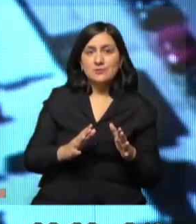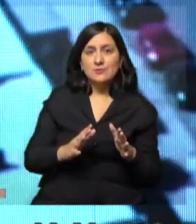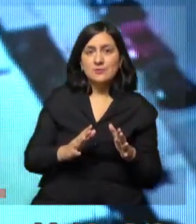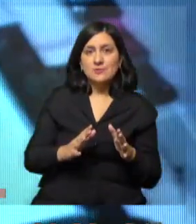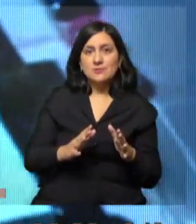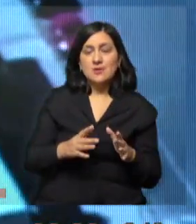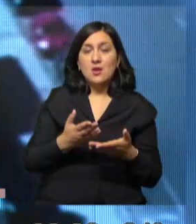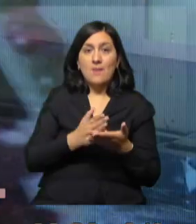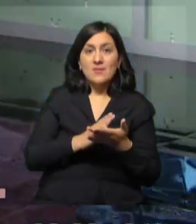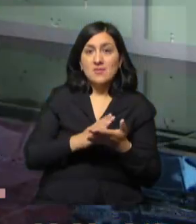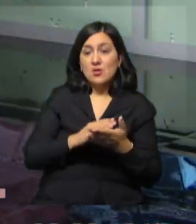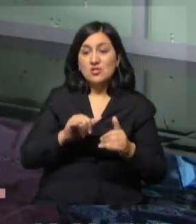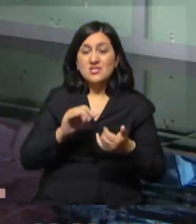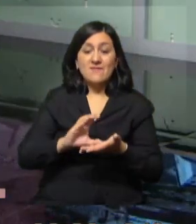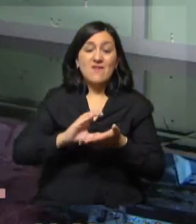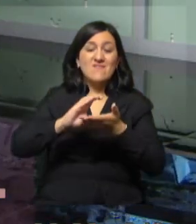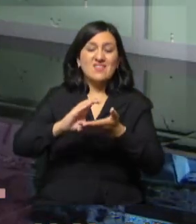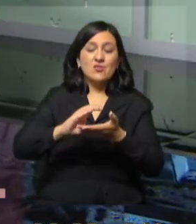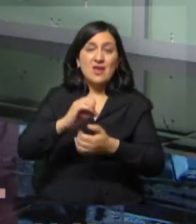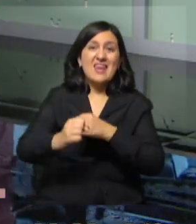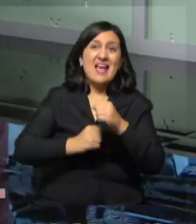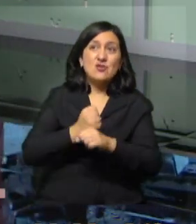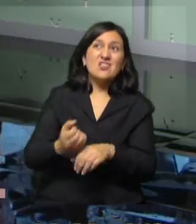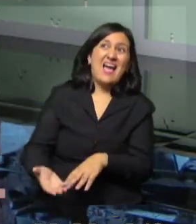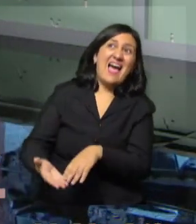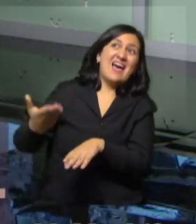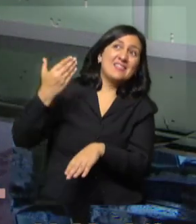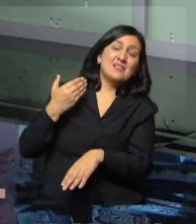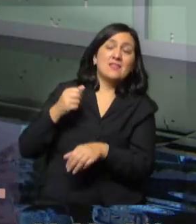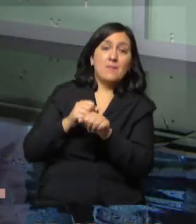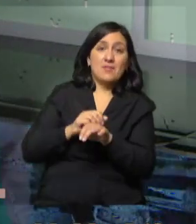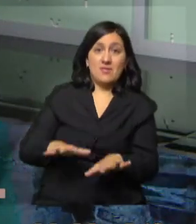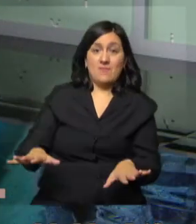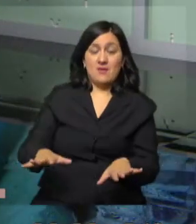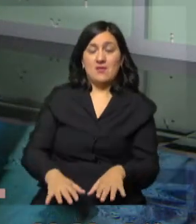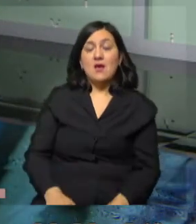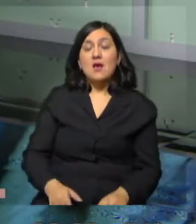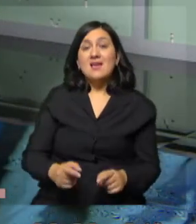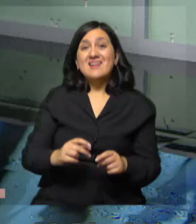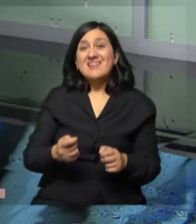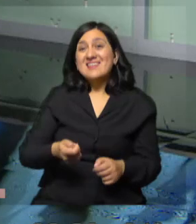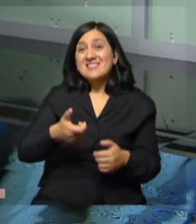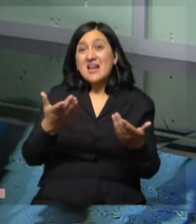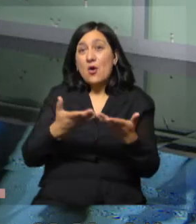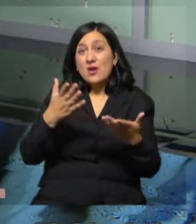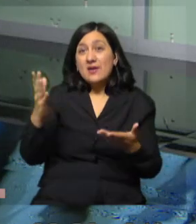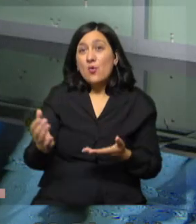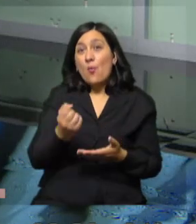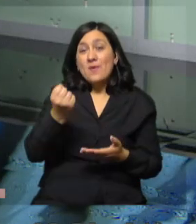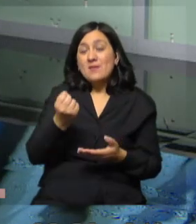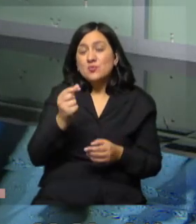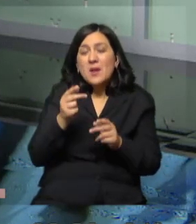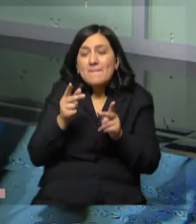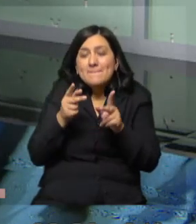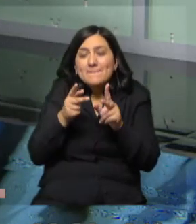en una media de lo que se había invertido en años anteriores a la pandemia, ¿no? O sea, como que recién ahora pudimos recuperar al menos una